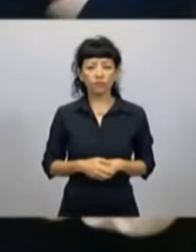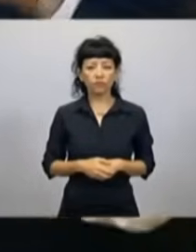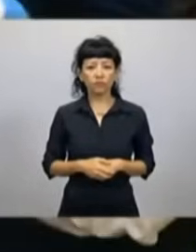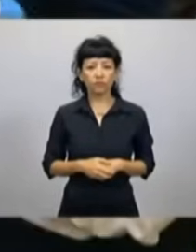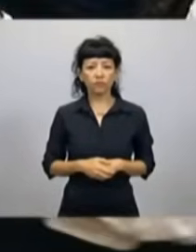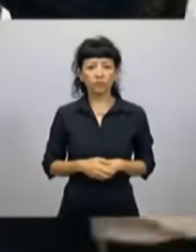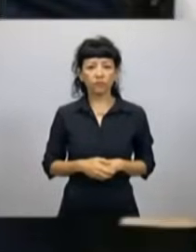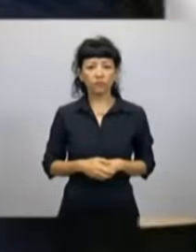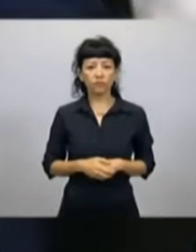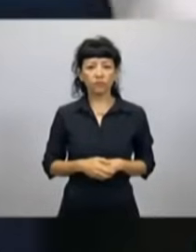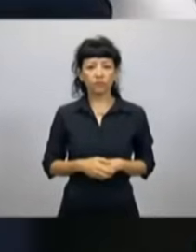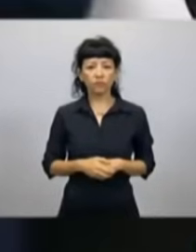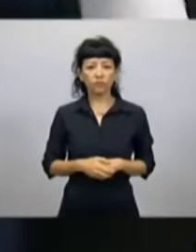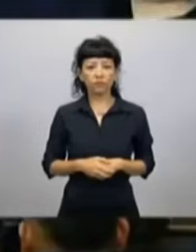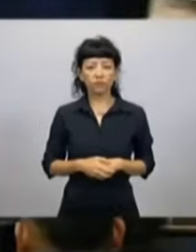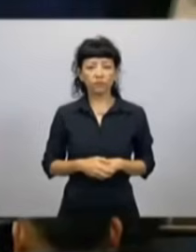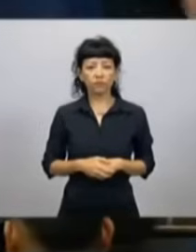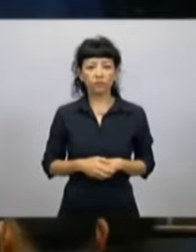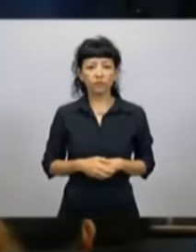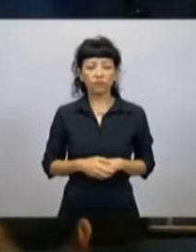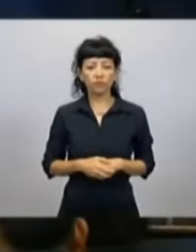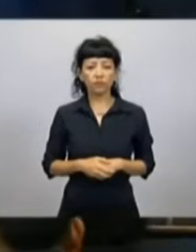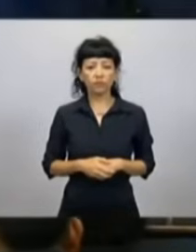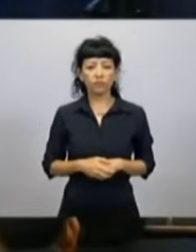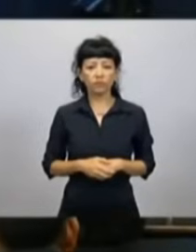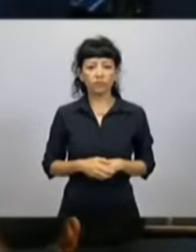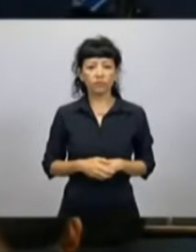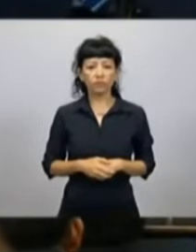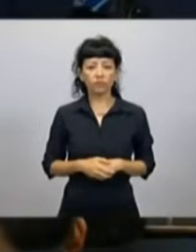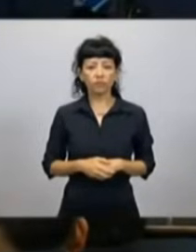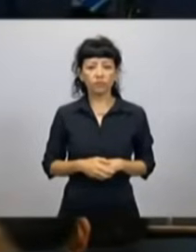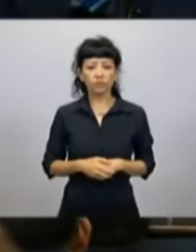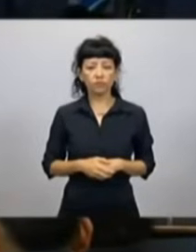política latinoamericana en general y en particular para nuestro país?